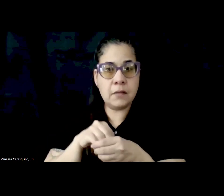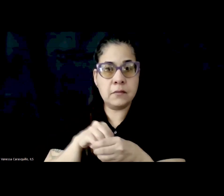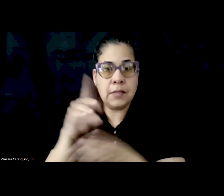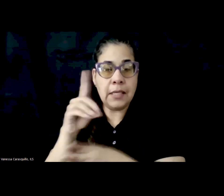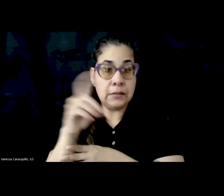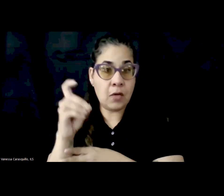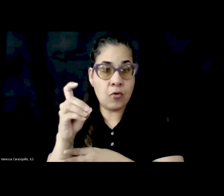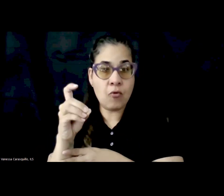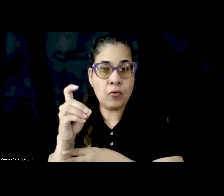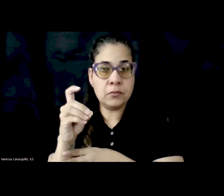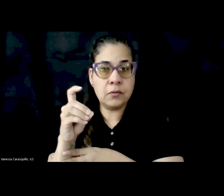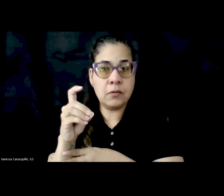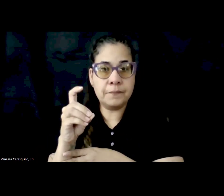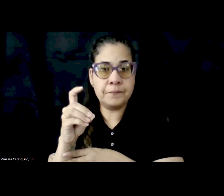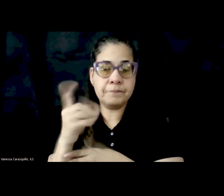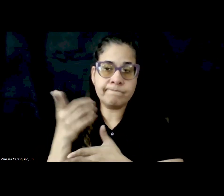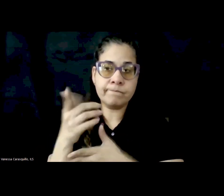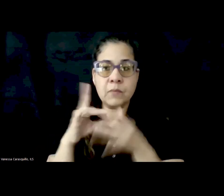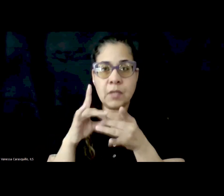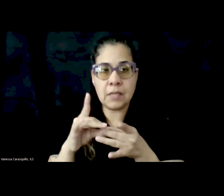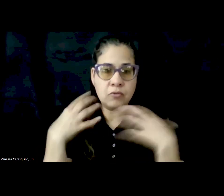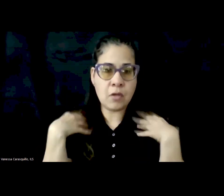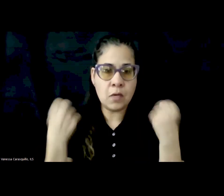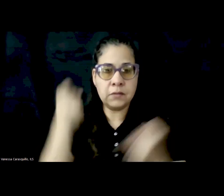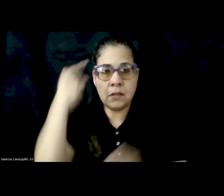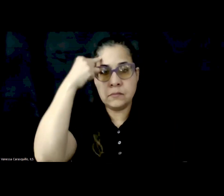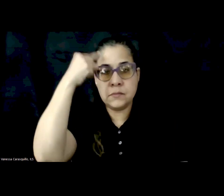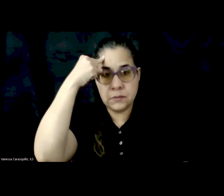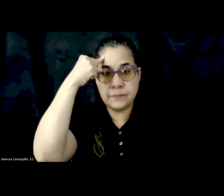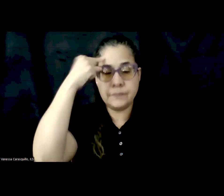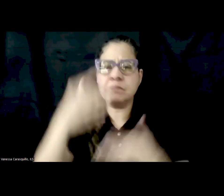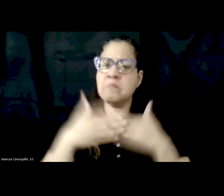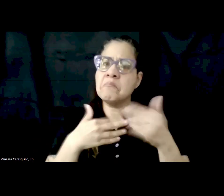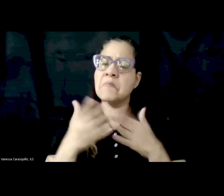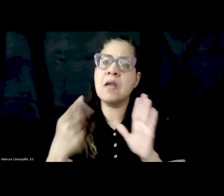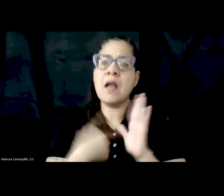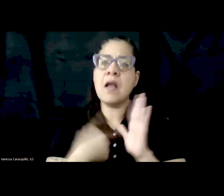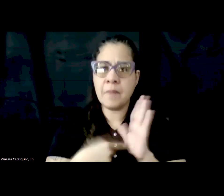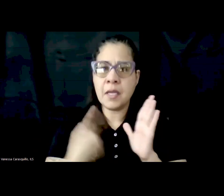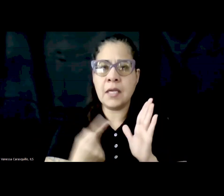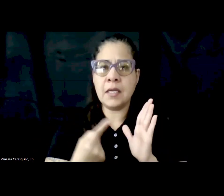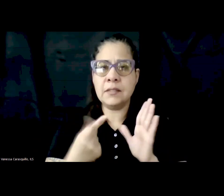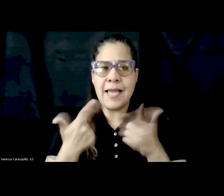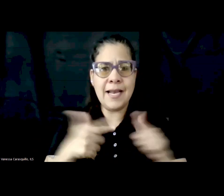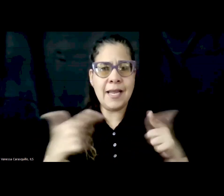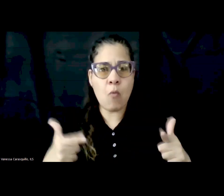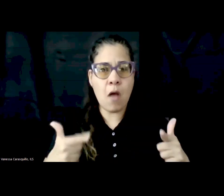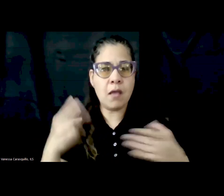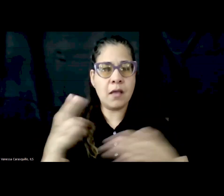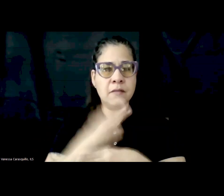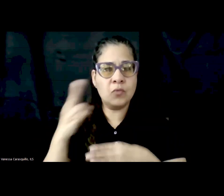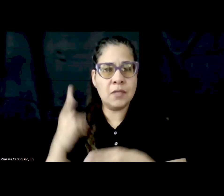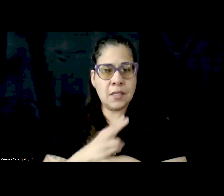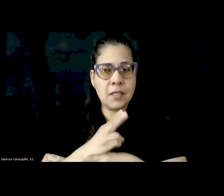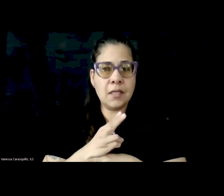En cuanto a salud mental se refiere. Aunque hay veces que el lenguaje que se utiliza puede ser